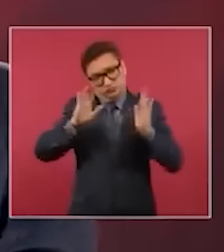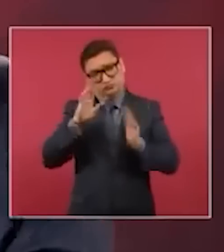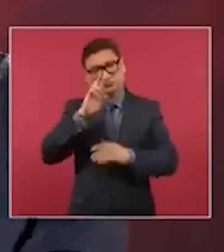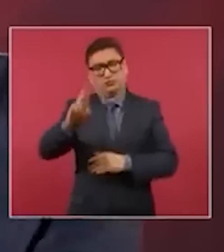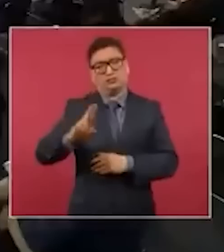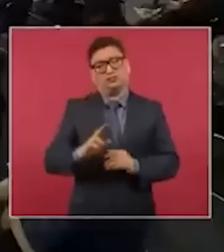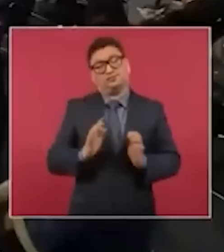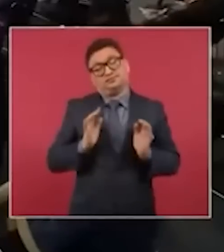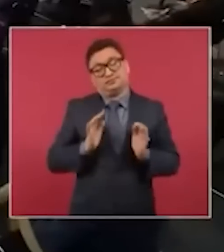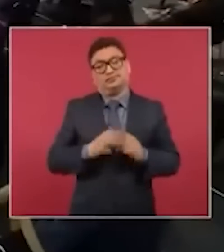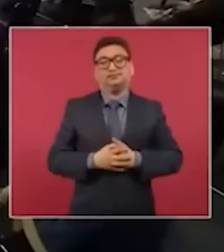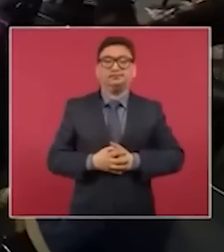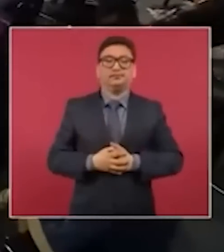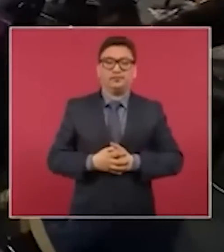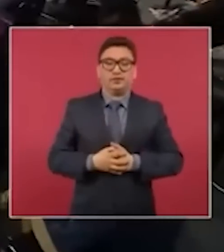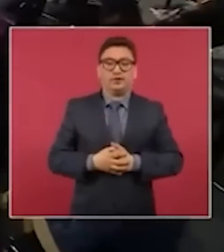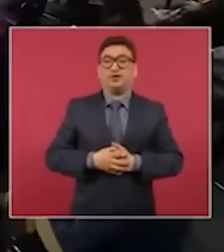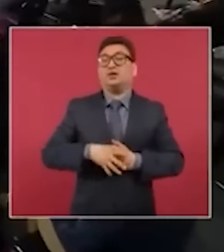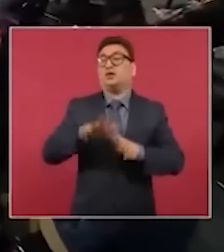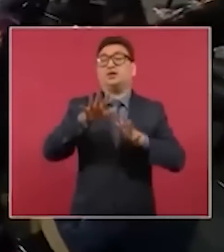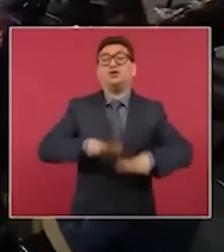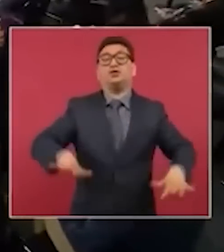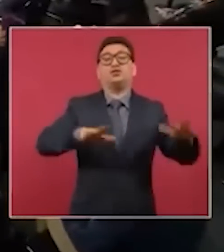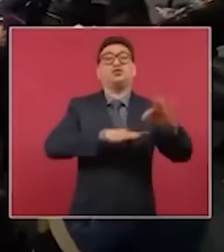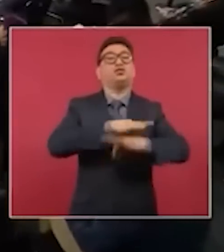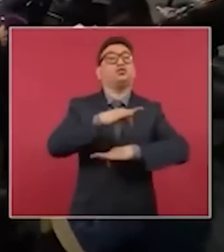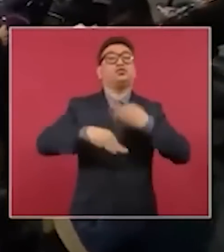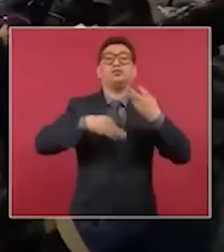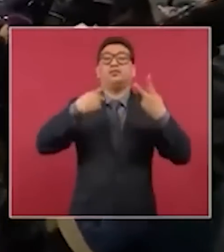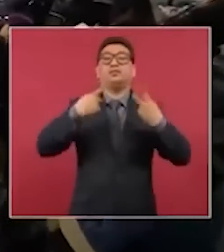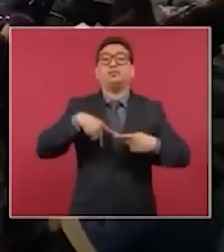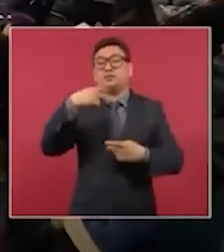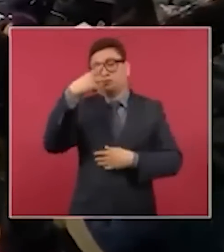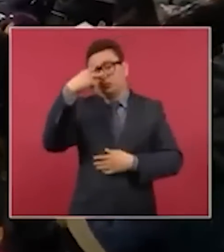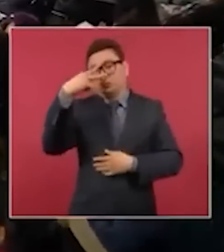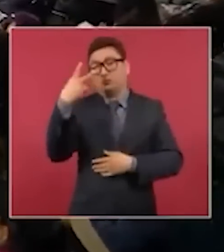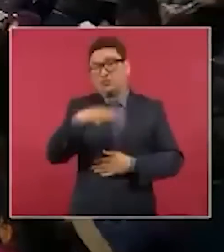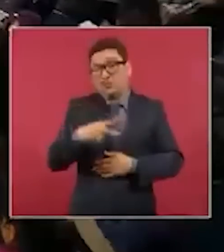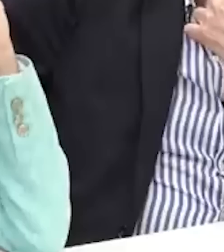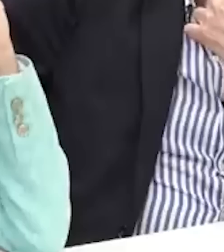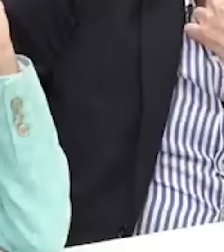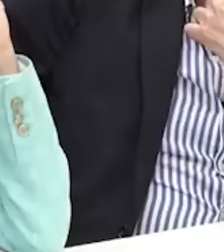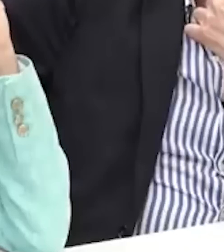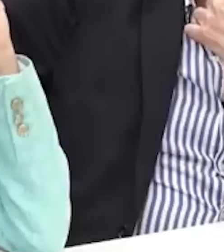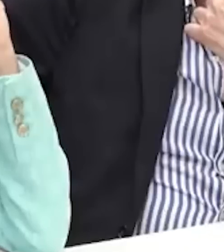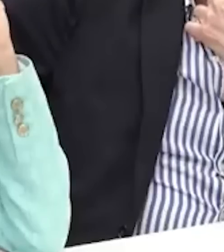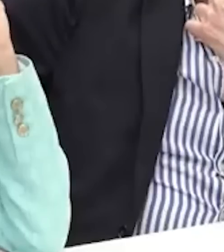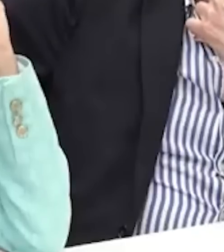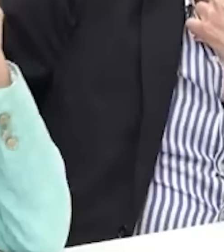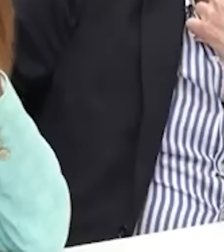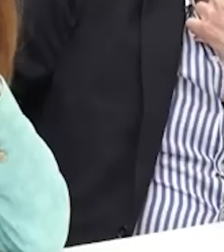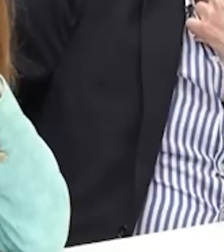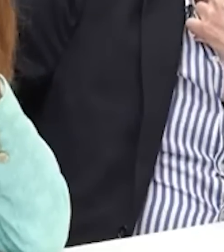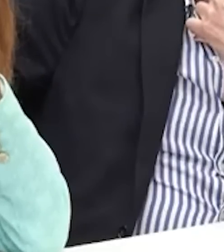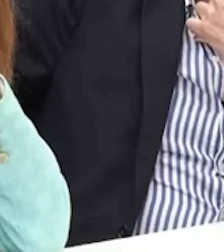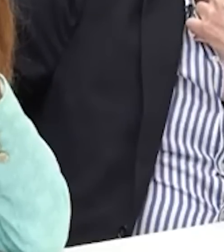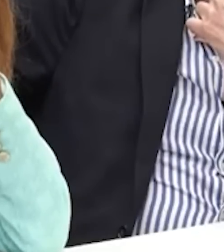Afortunadamente, el pueblo de México está apoyando. Yo creo que vamos con el